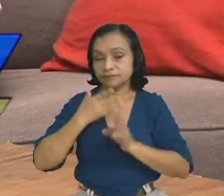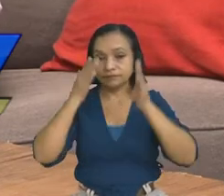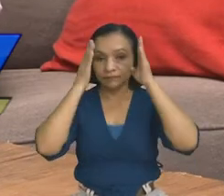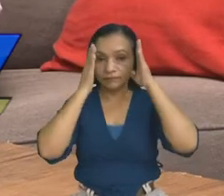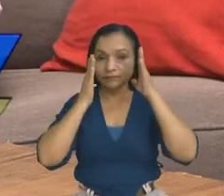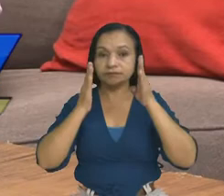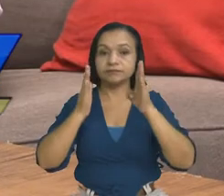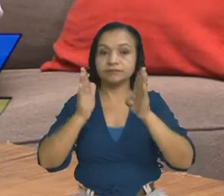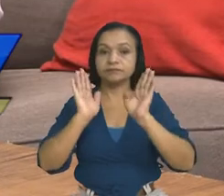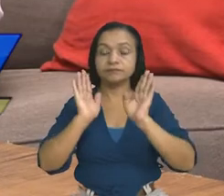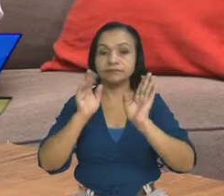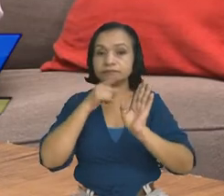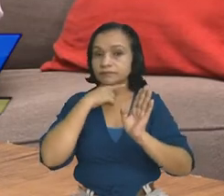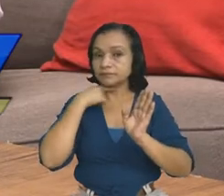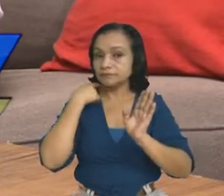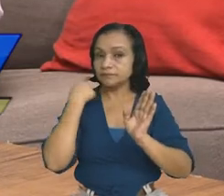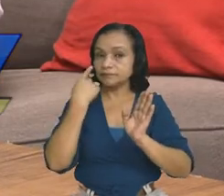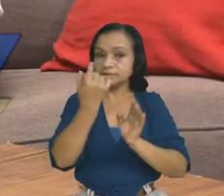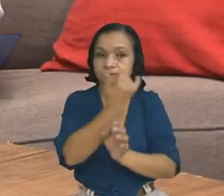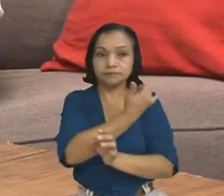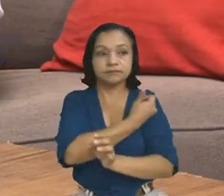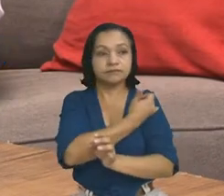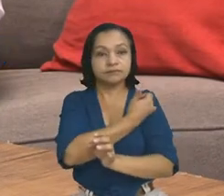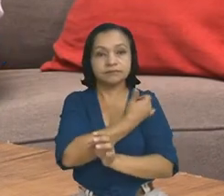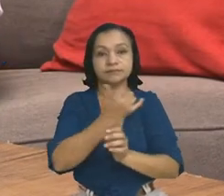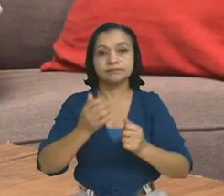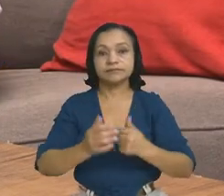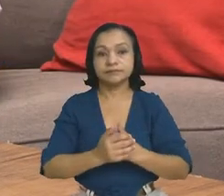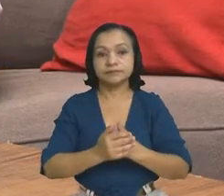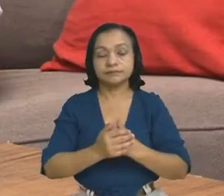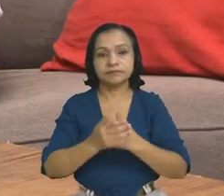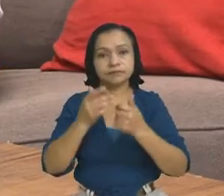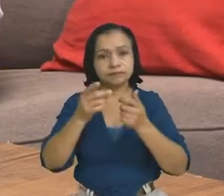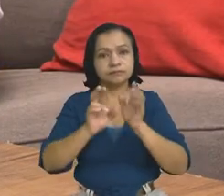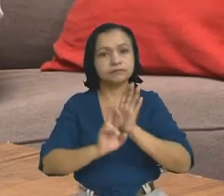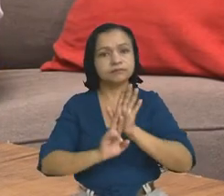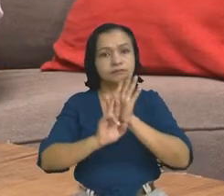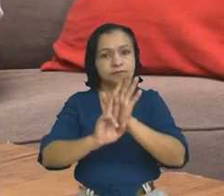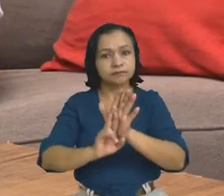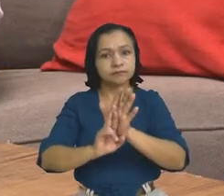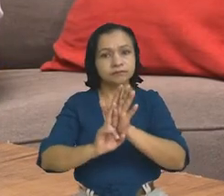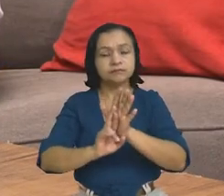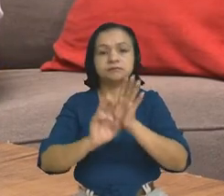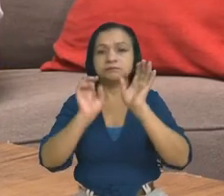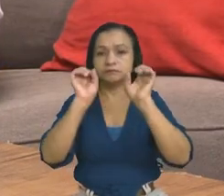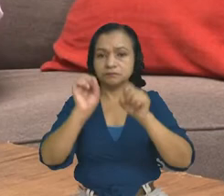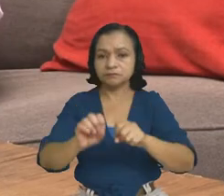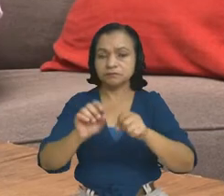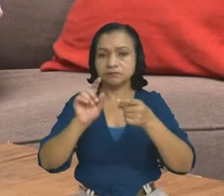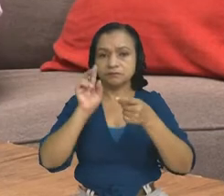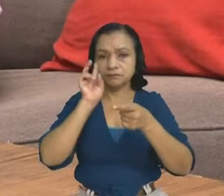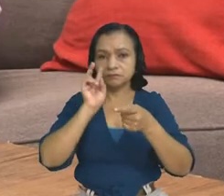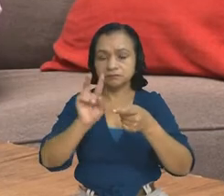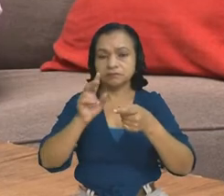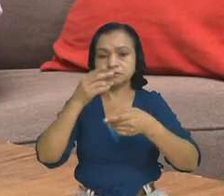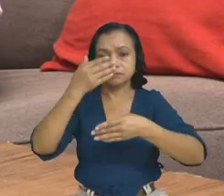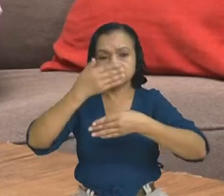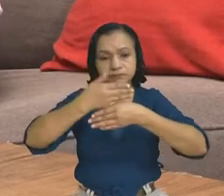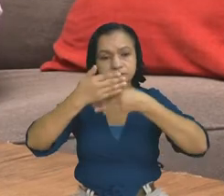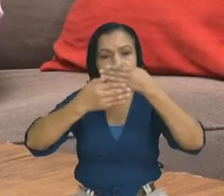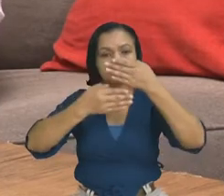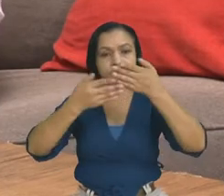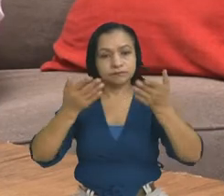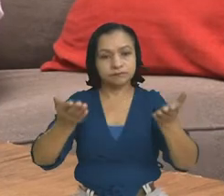atención. Realmente este hospital, con el nivel de respuesta que va a tener, tanto desde el punto de vista de infraestructura como